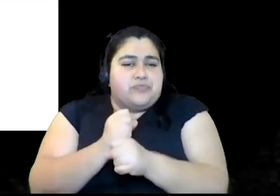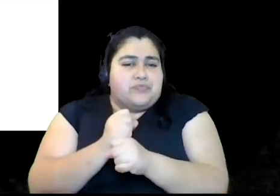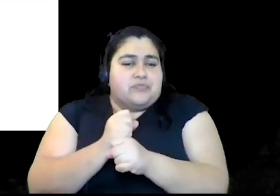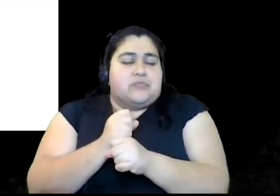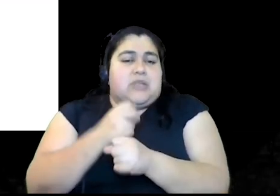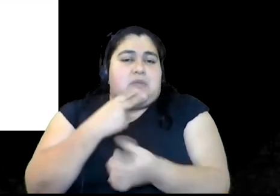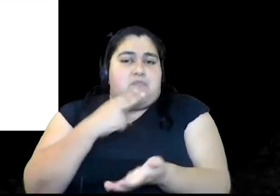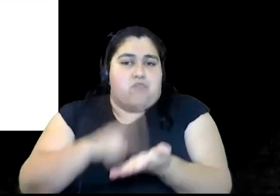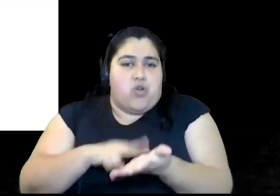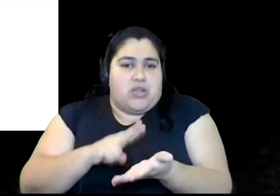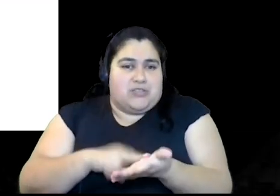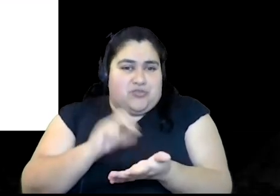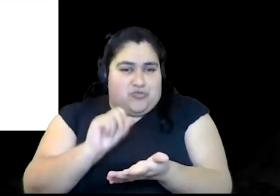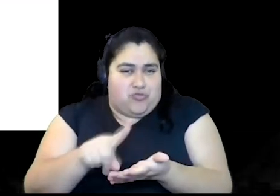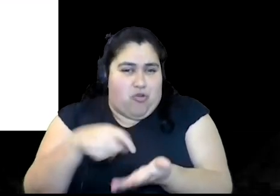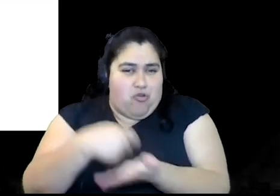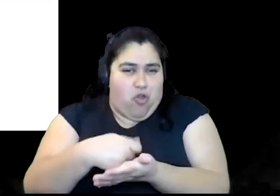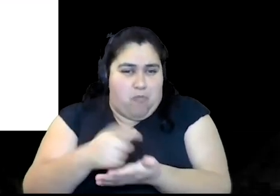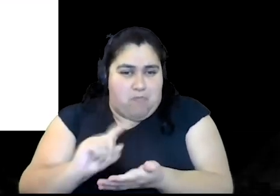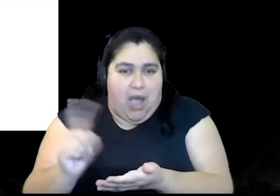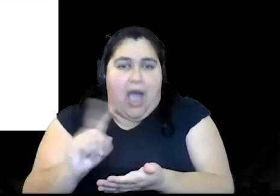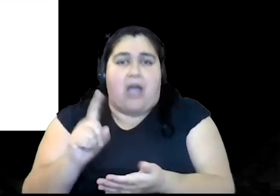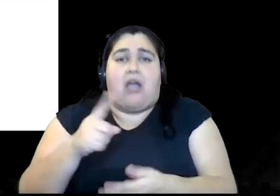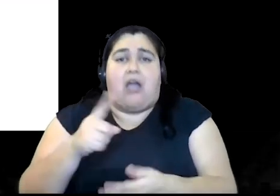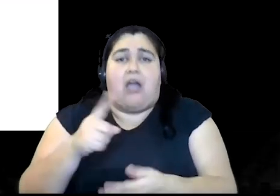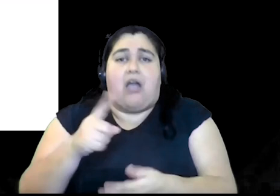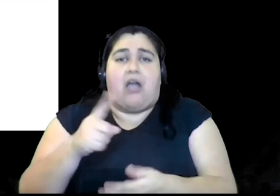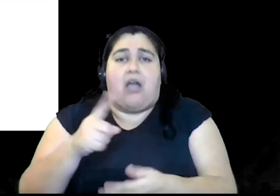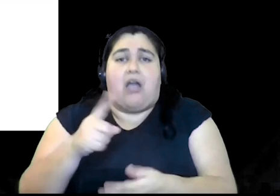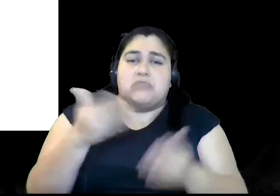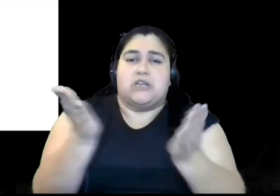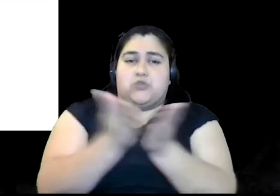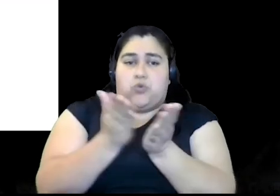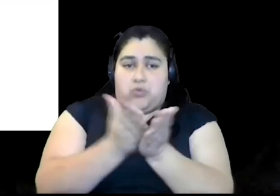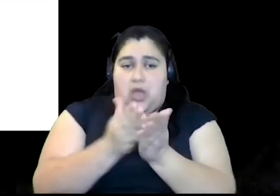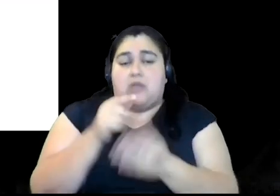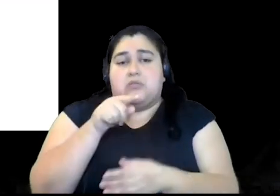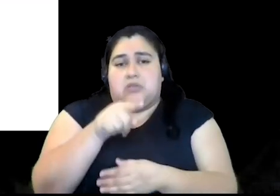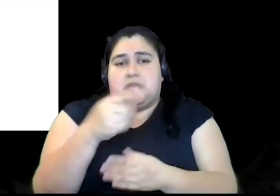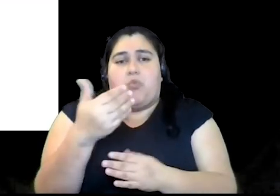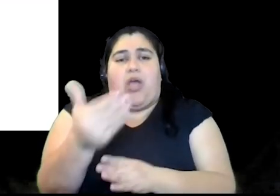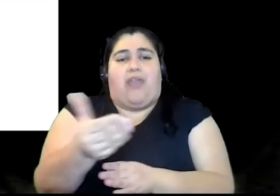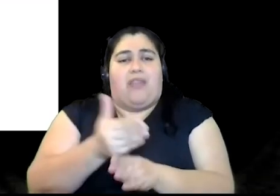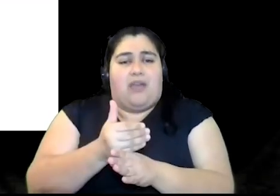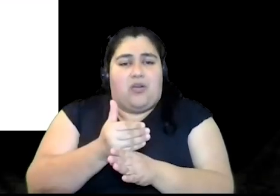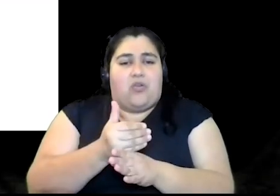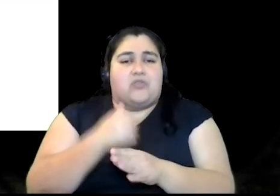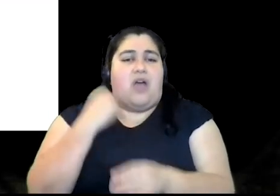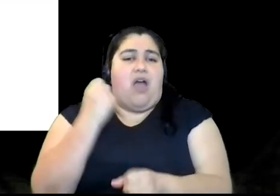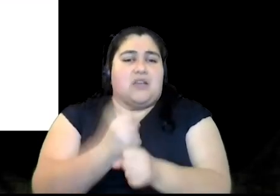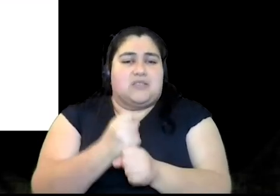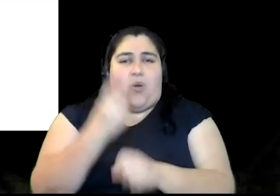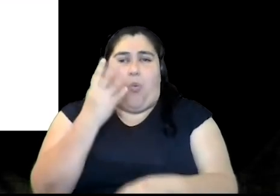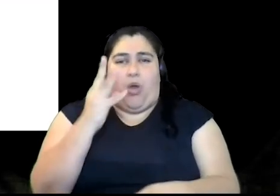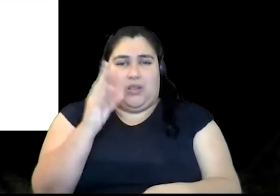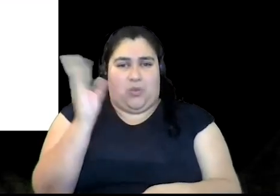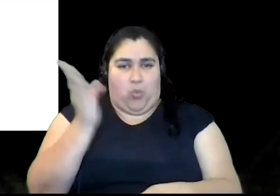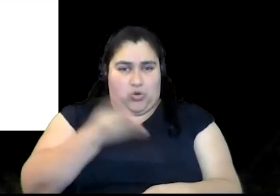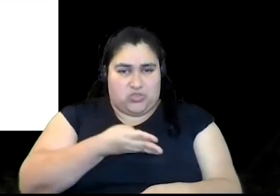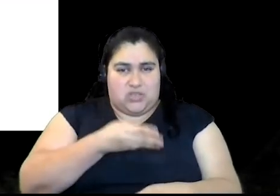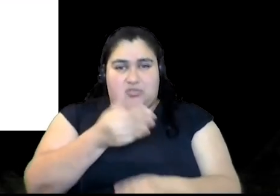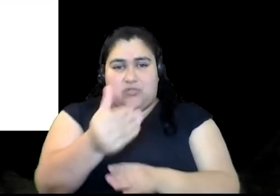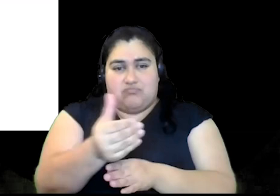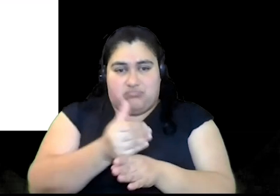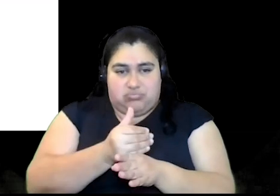está estudiando y es alumno regular, podrá descontarse hasta el